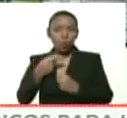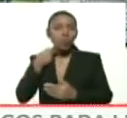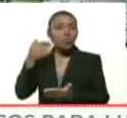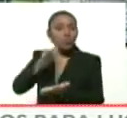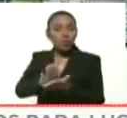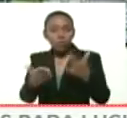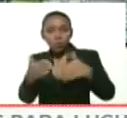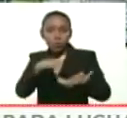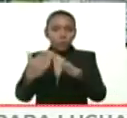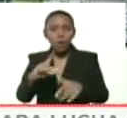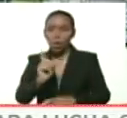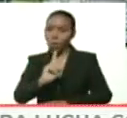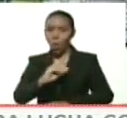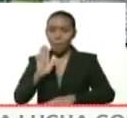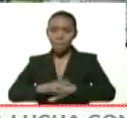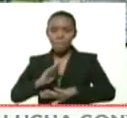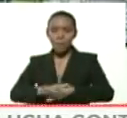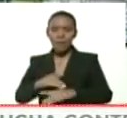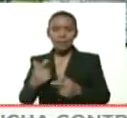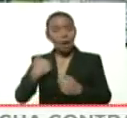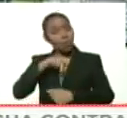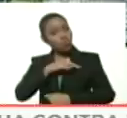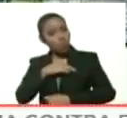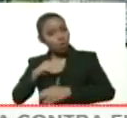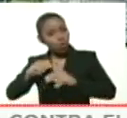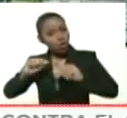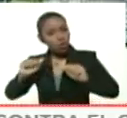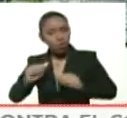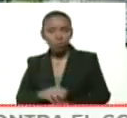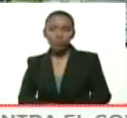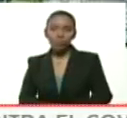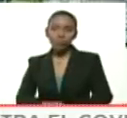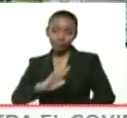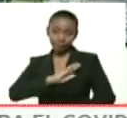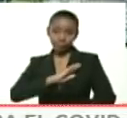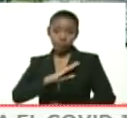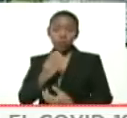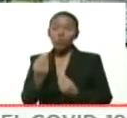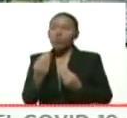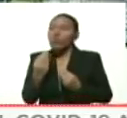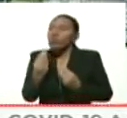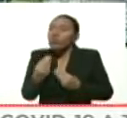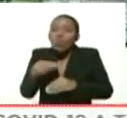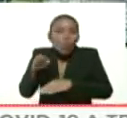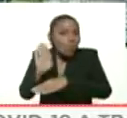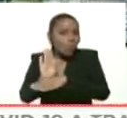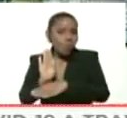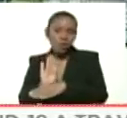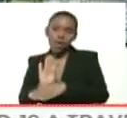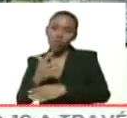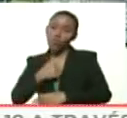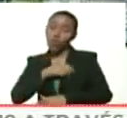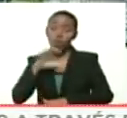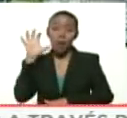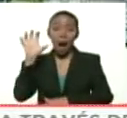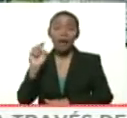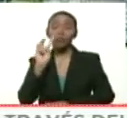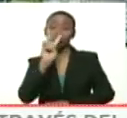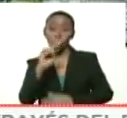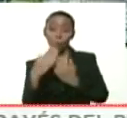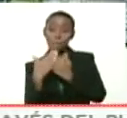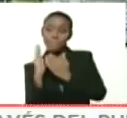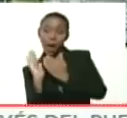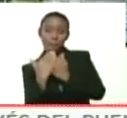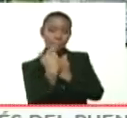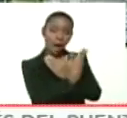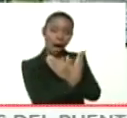no queremos que ocurra en nuestro territorio. Tenemos que tener mucho cuidado porque nuestro país tiene dos vecinos